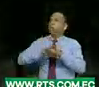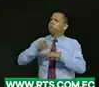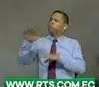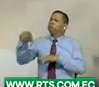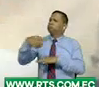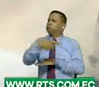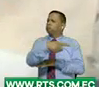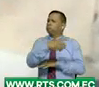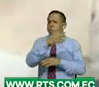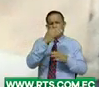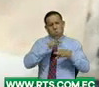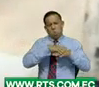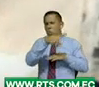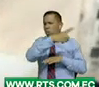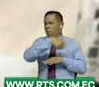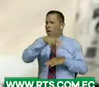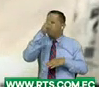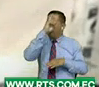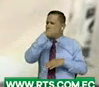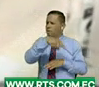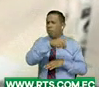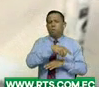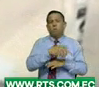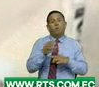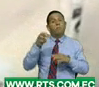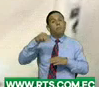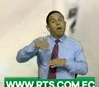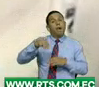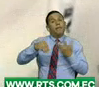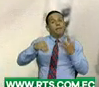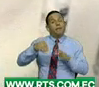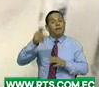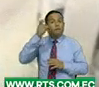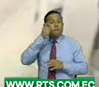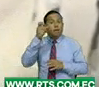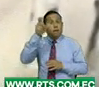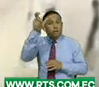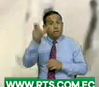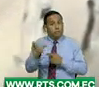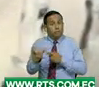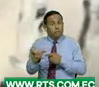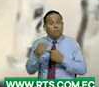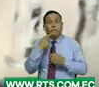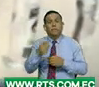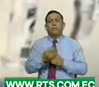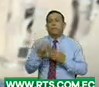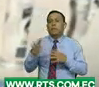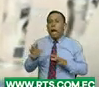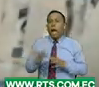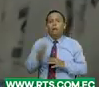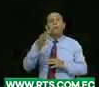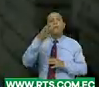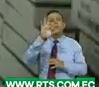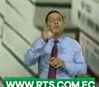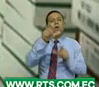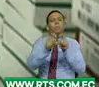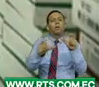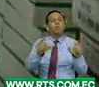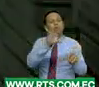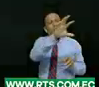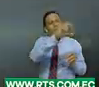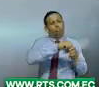este martes concluyó la presentación de los alegatos de la fiscalía hay 19 procesados entre ellos